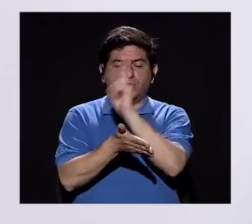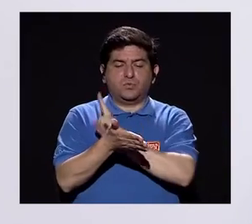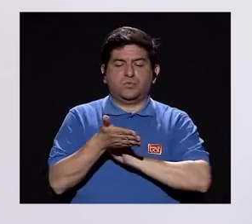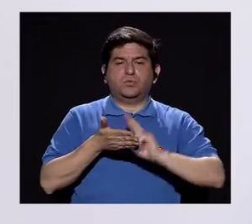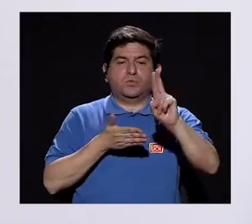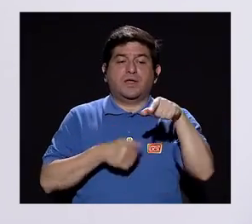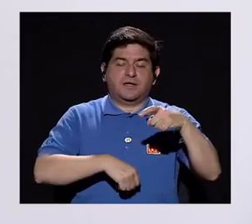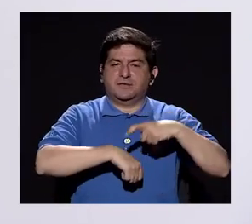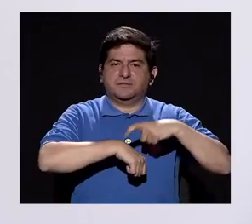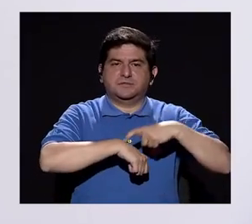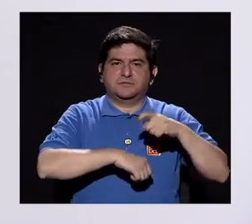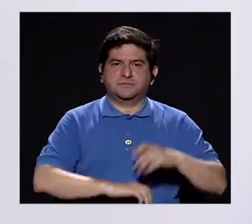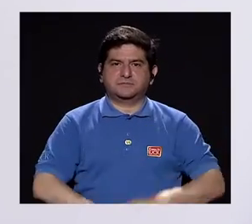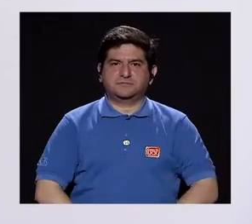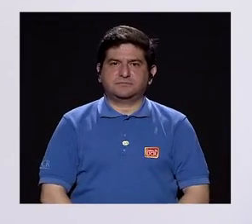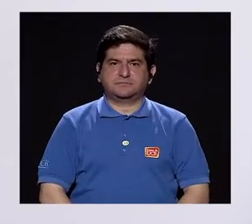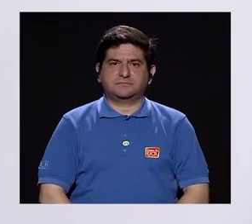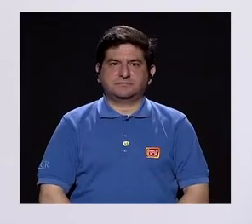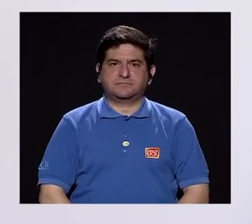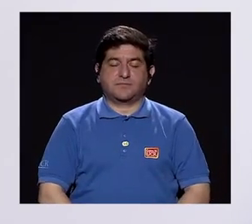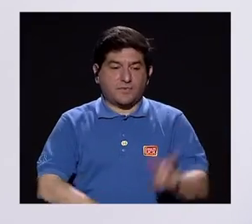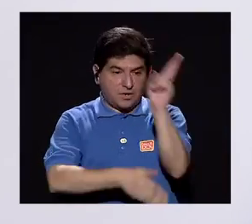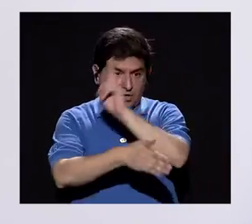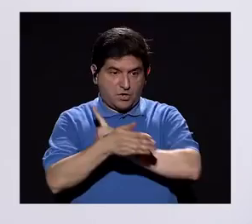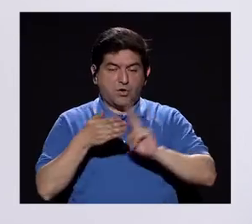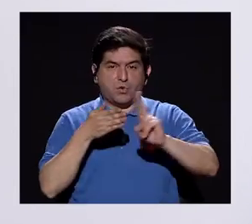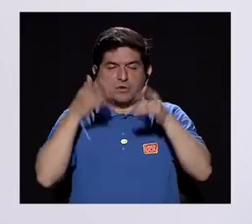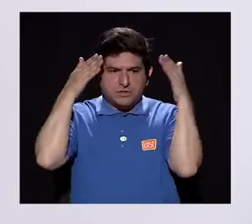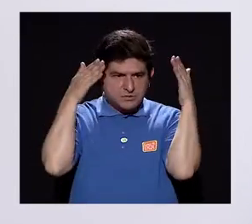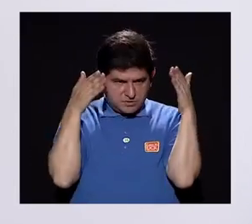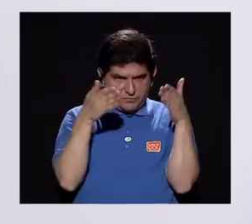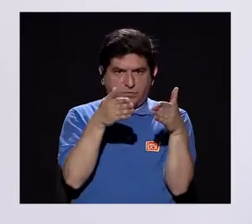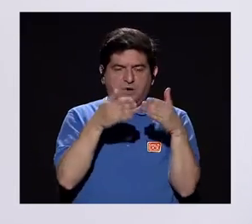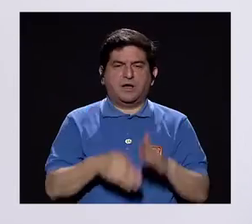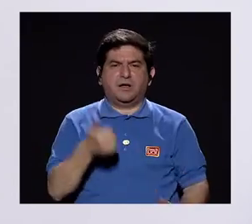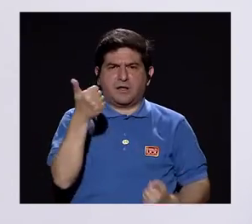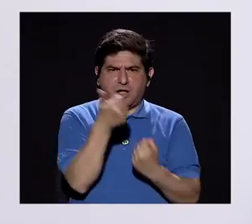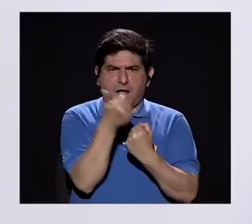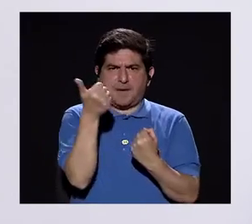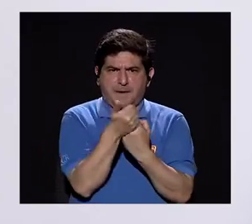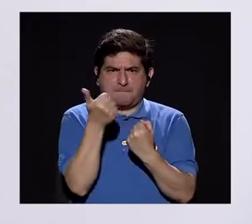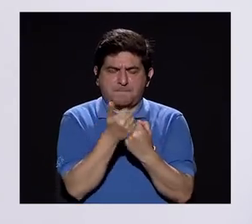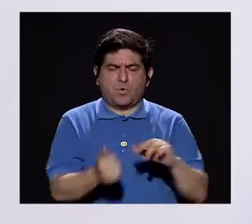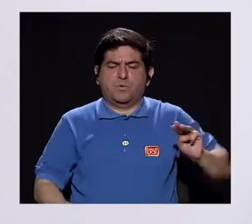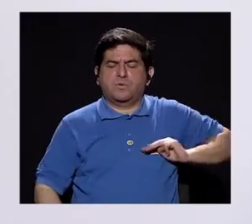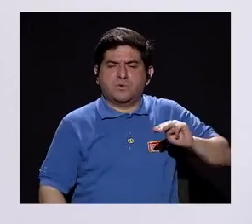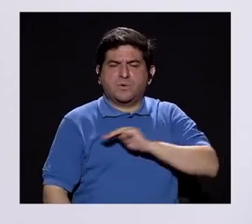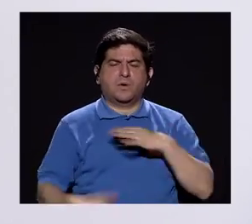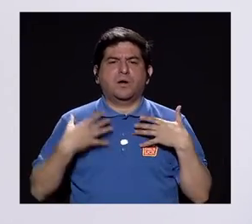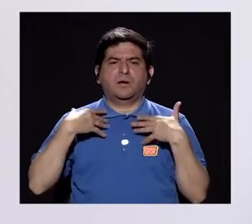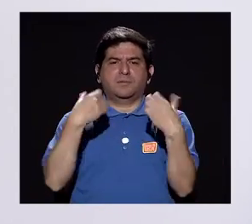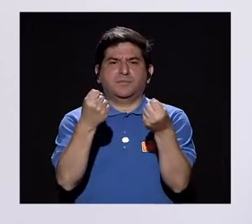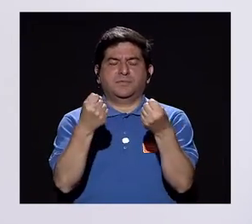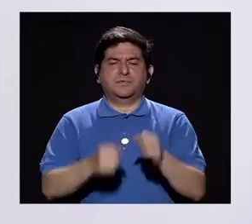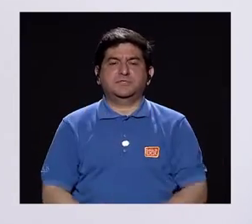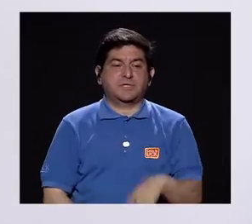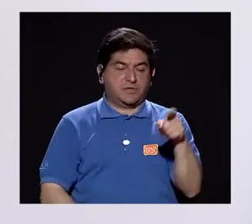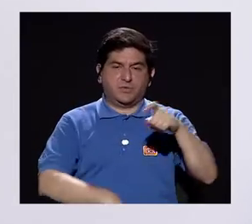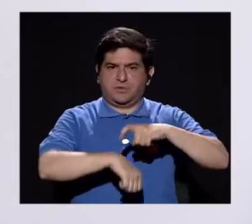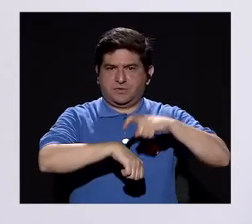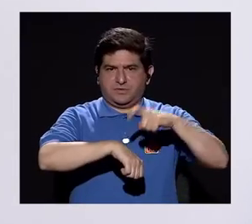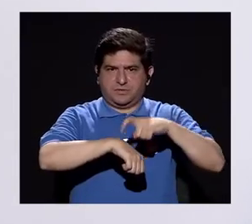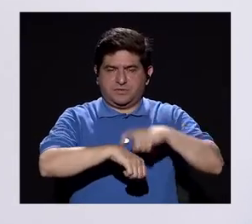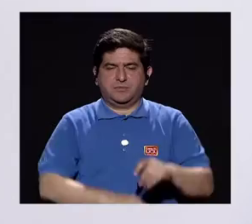universidad en ese momento y la universidad enfocó el apoyo que se ayudará al ministerio de salud en el aquel